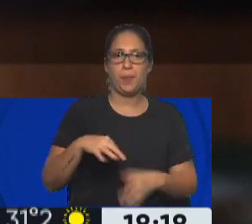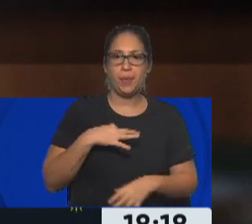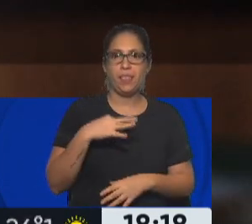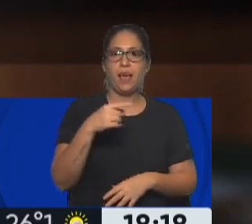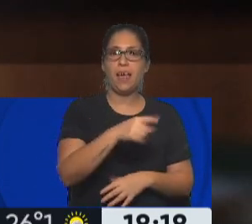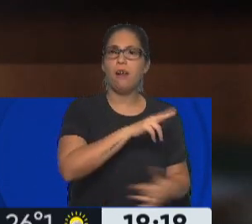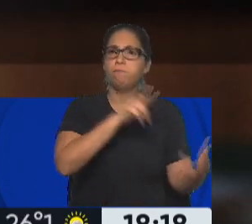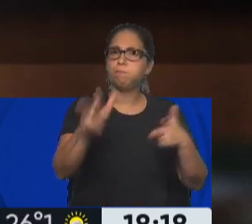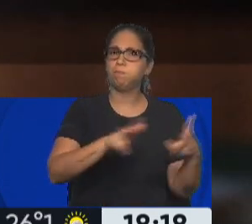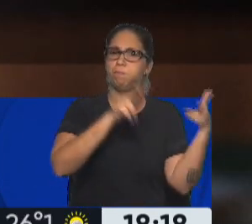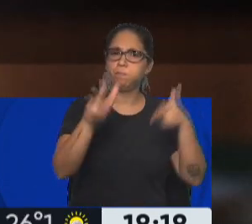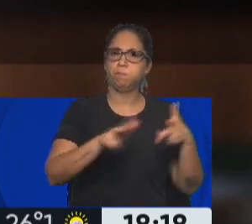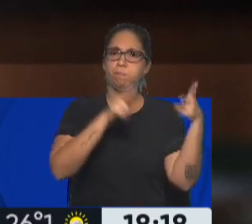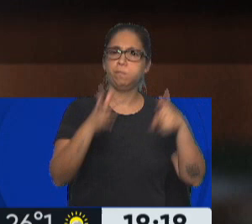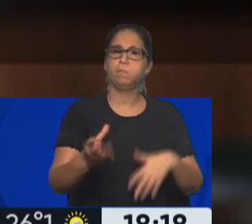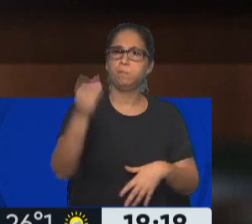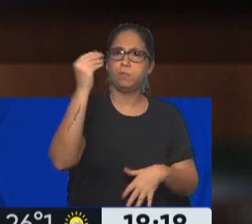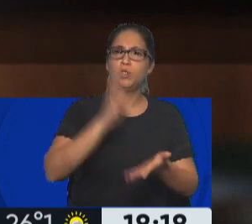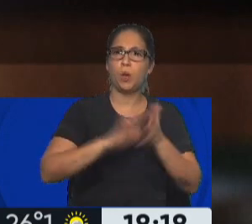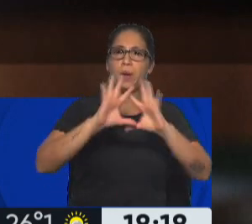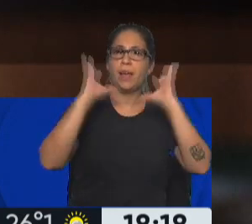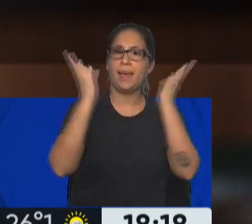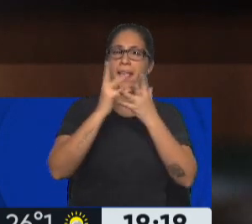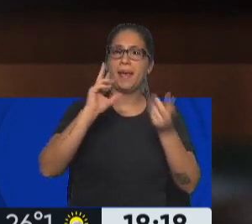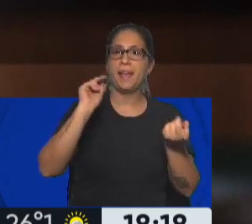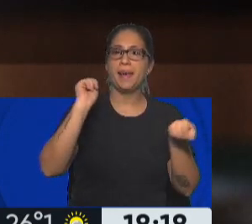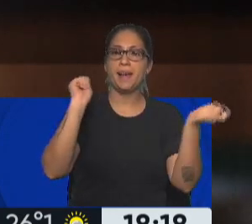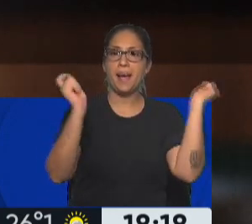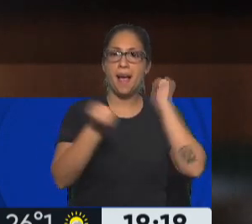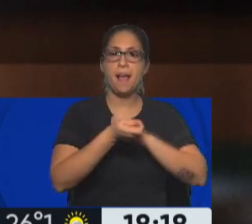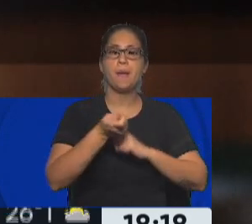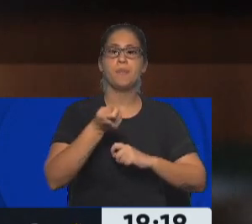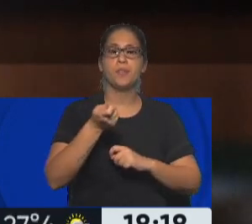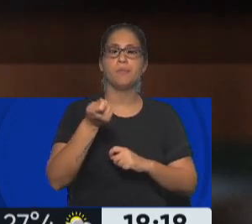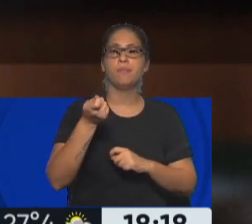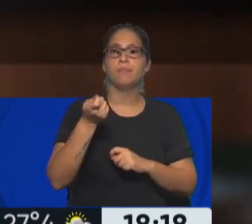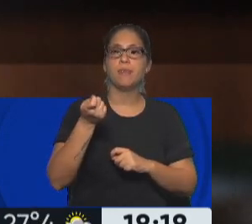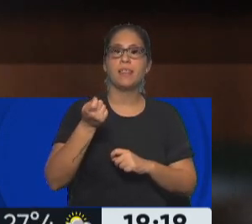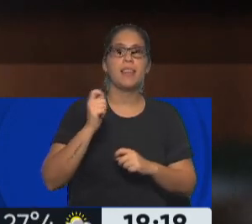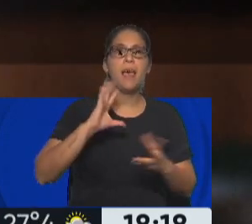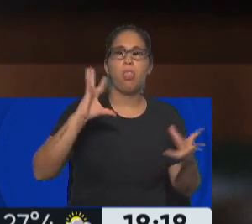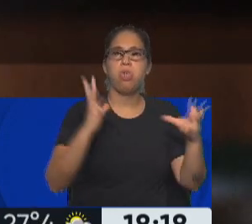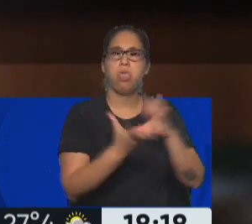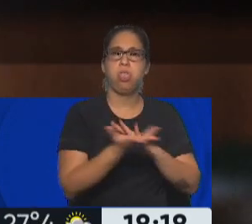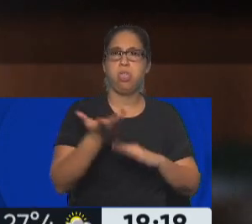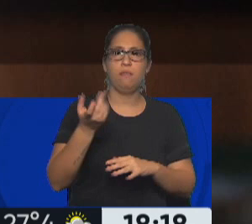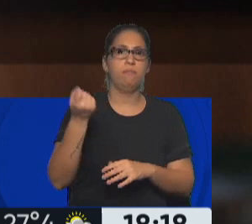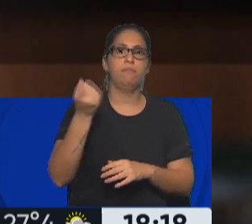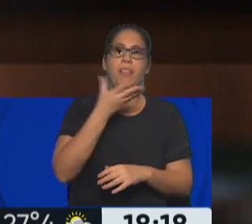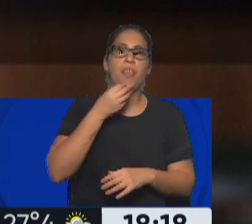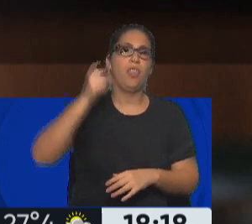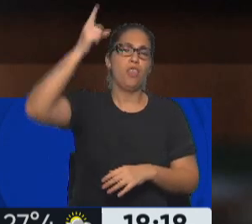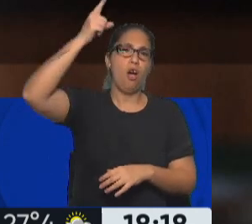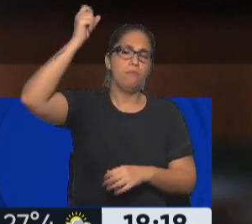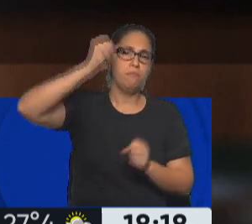crise climática e a ameaça de destruição do nosso planeta, obra-prima da criação divina. Condenou todas as